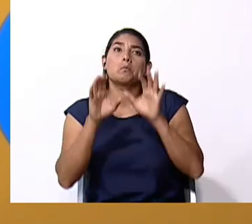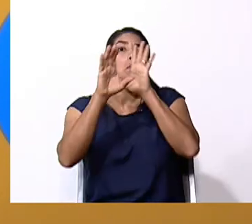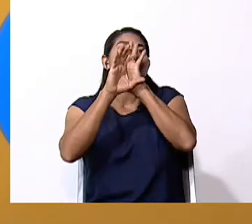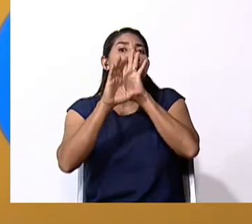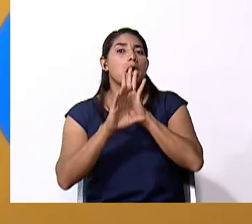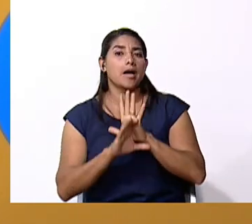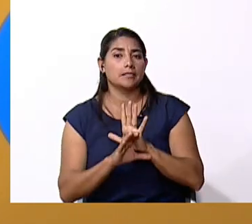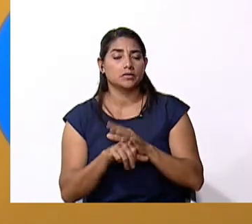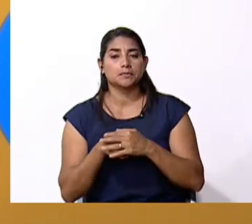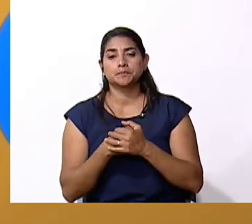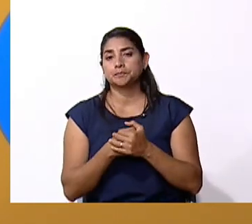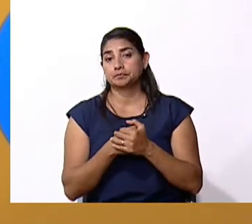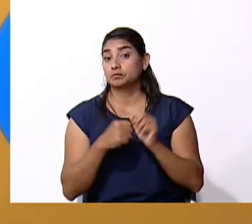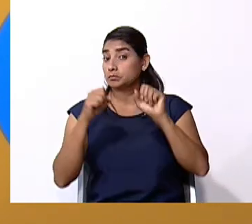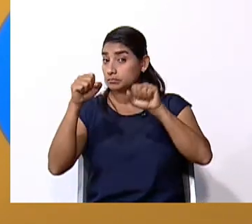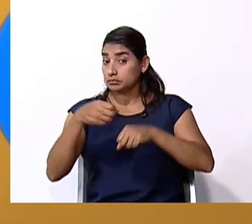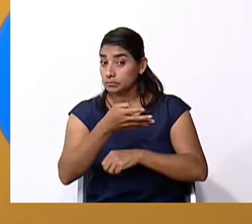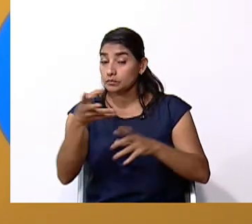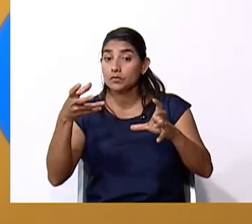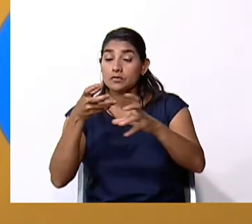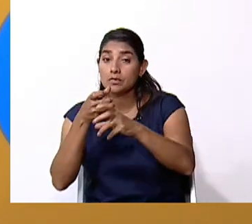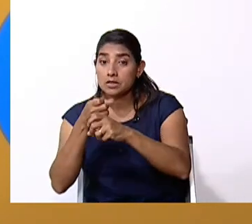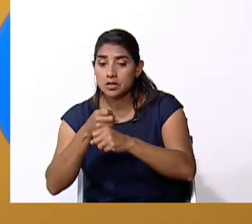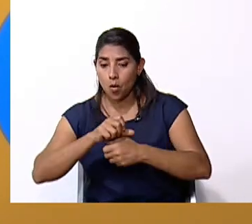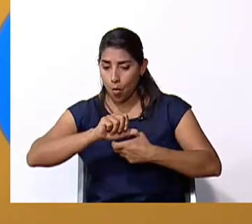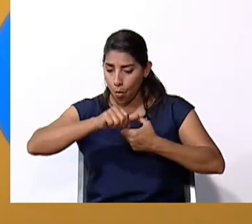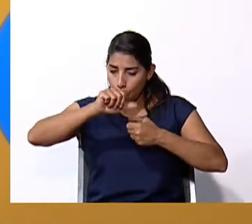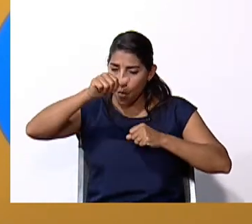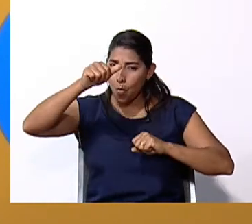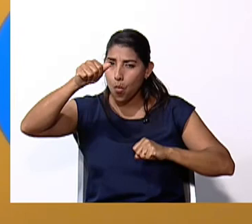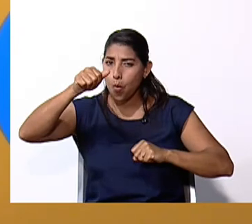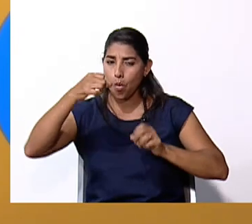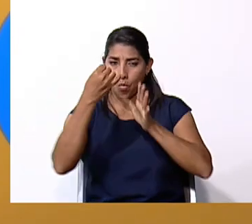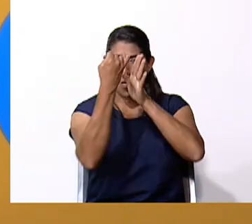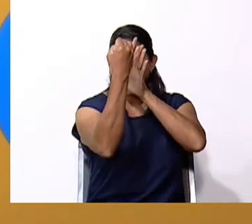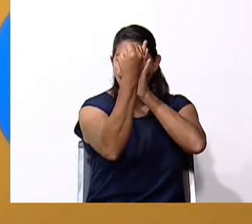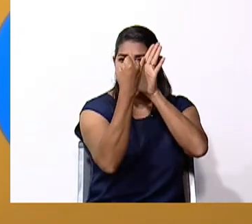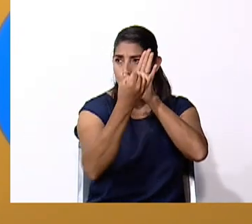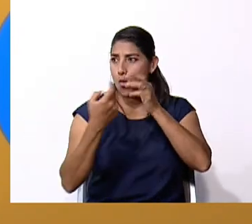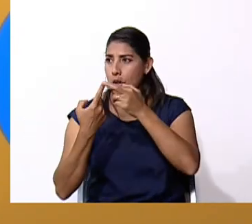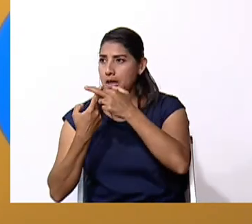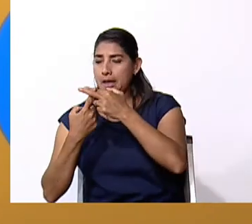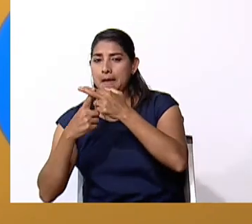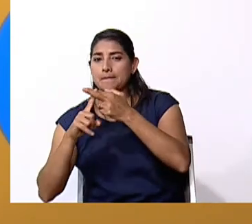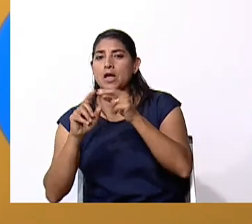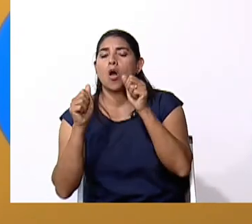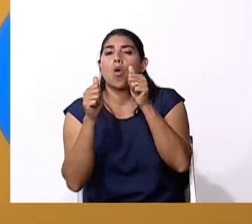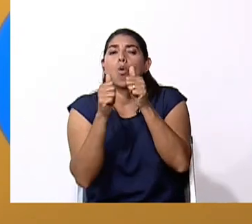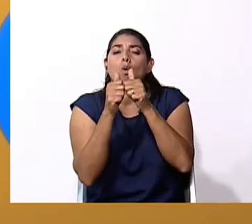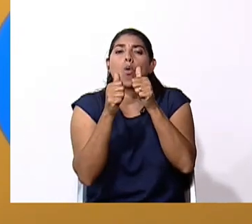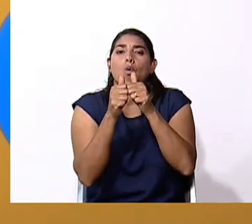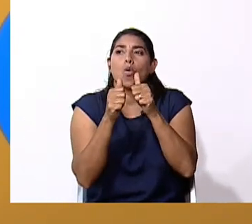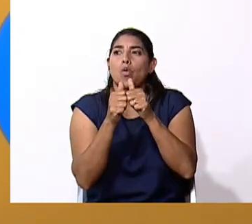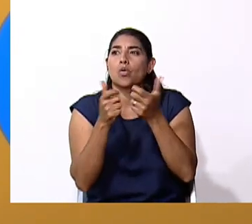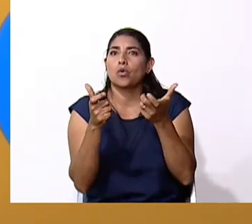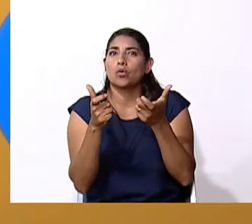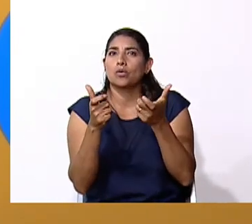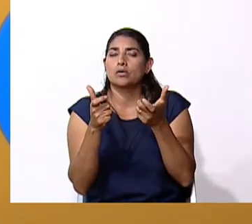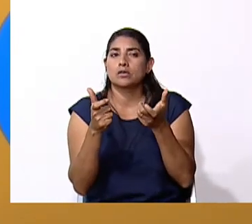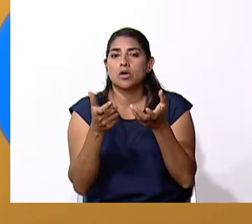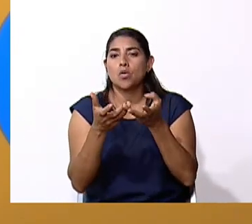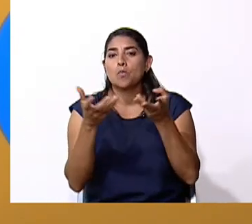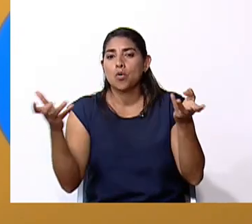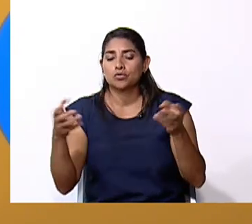ejemplo, podríamos crear un mapa pictórico a partir de los